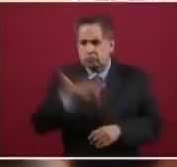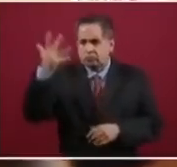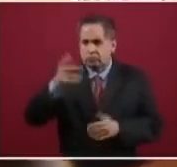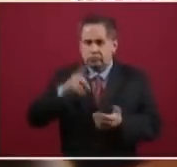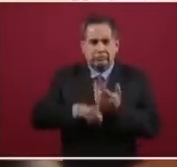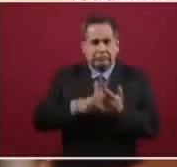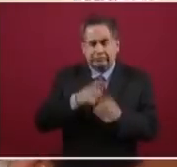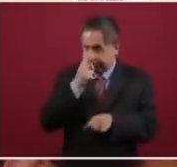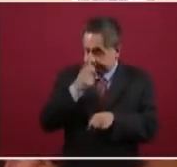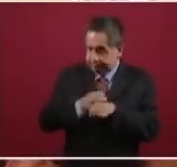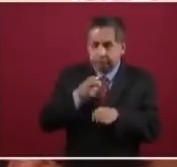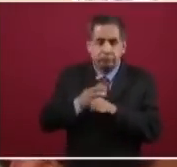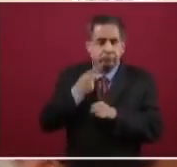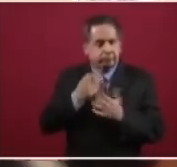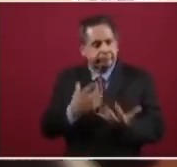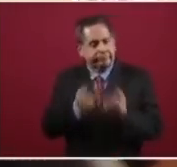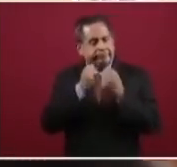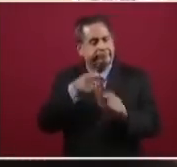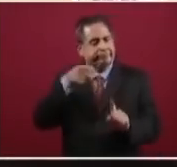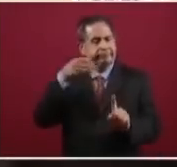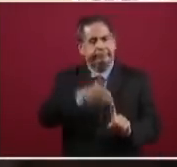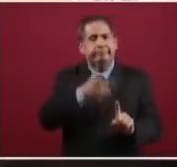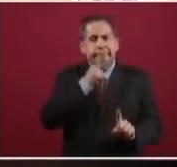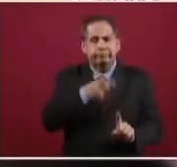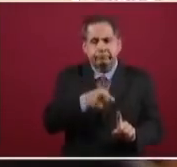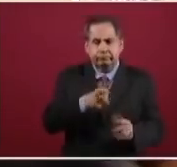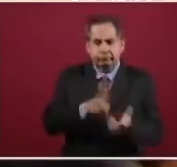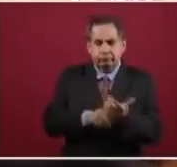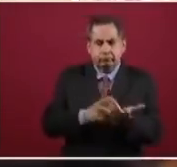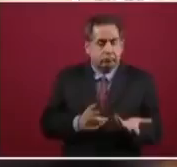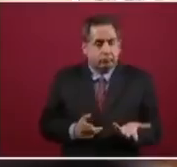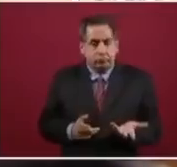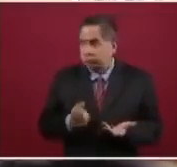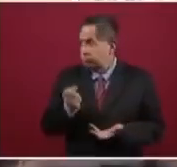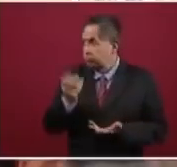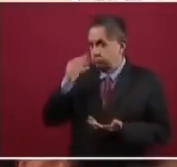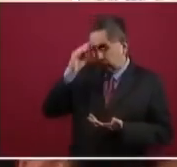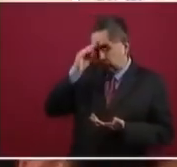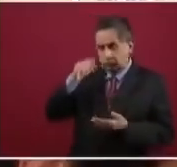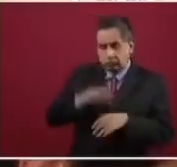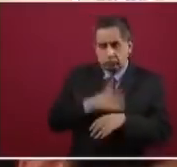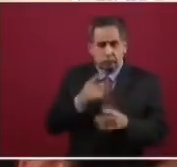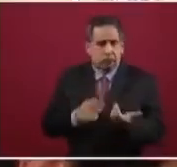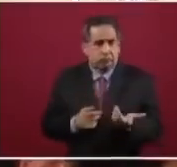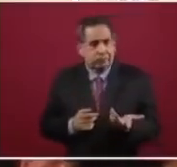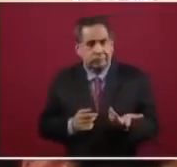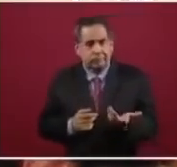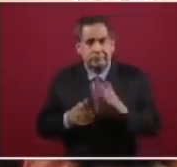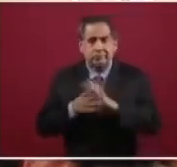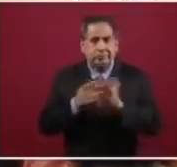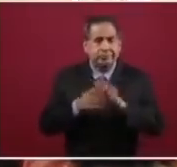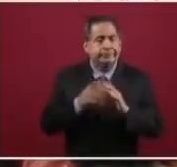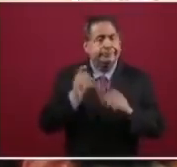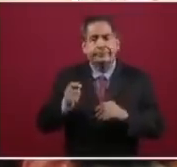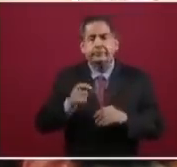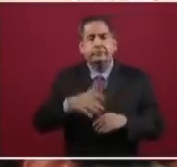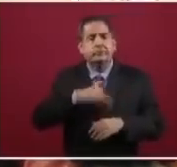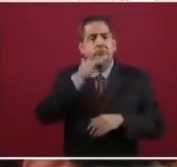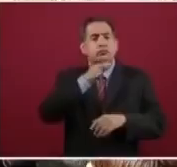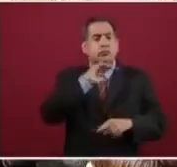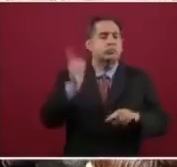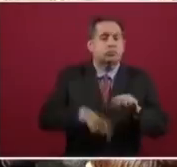político de rescatar a pemex en la manera en que se está haciendo sobre todo porque se habla de combatir a la corrupción